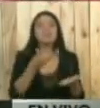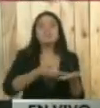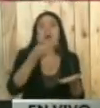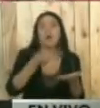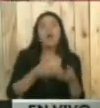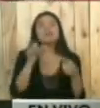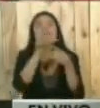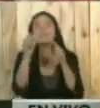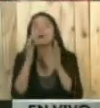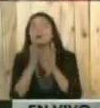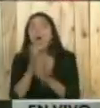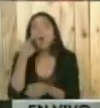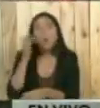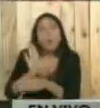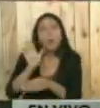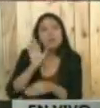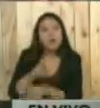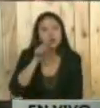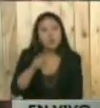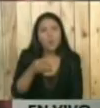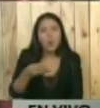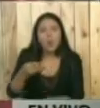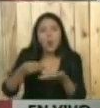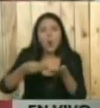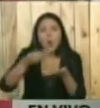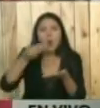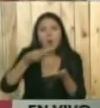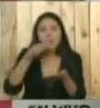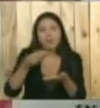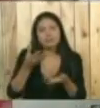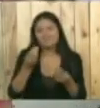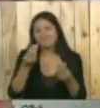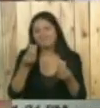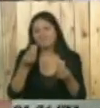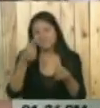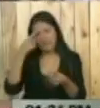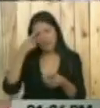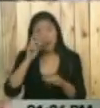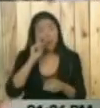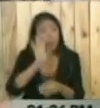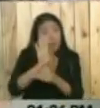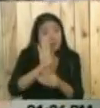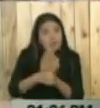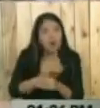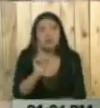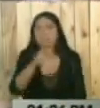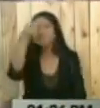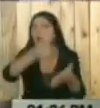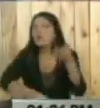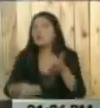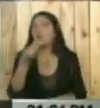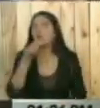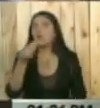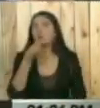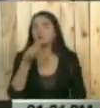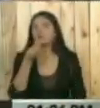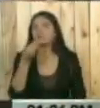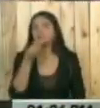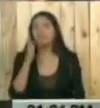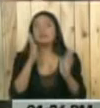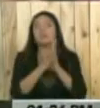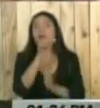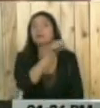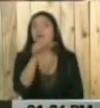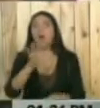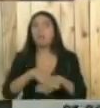Santa. Cuidado que alguien se come un... ¿Cómo se llama esto? Un cuajado. Cuidado. Nadie come cuajado en Semana Santa